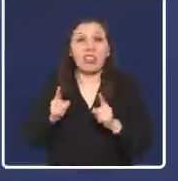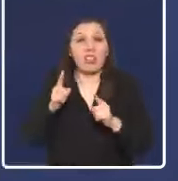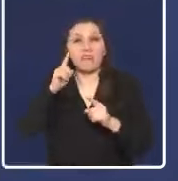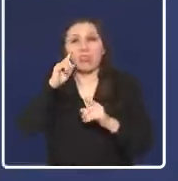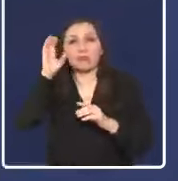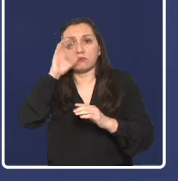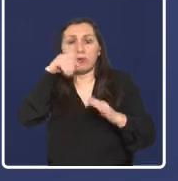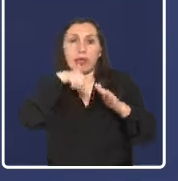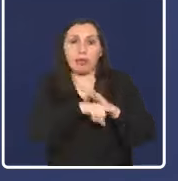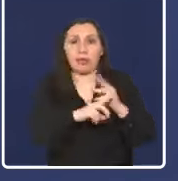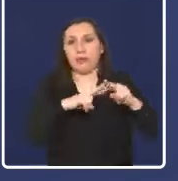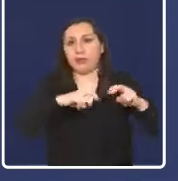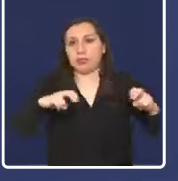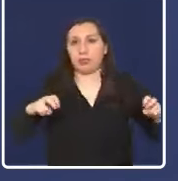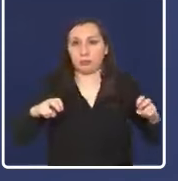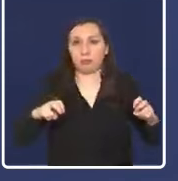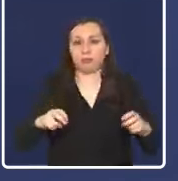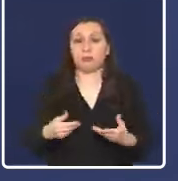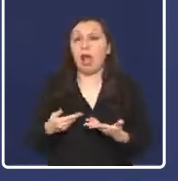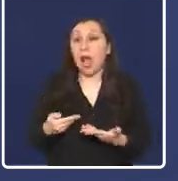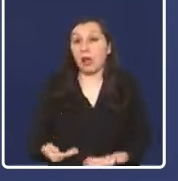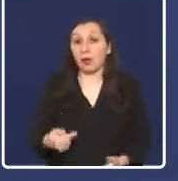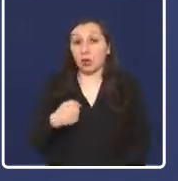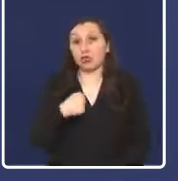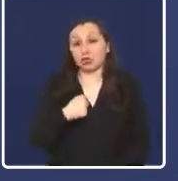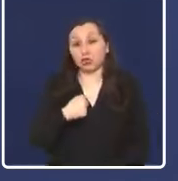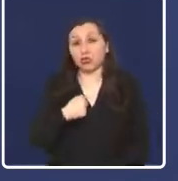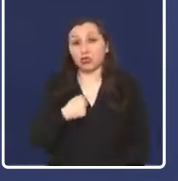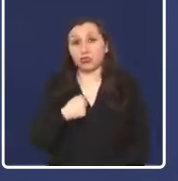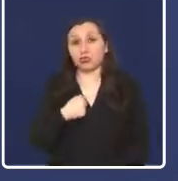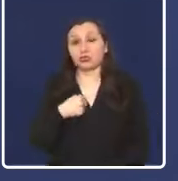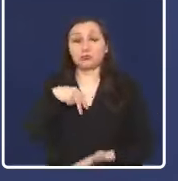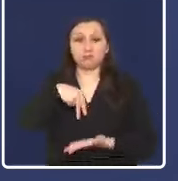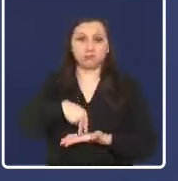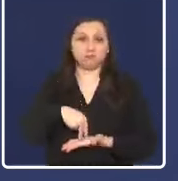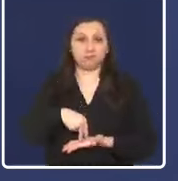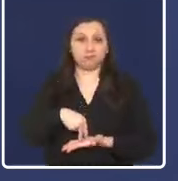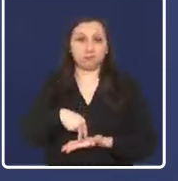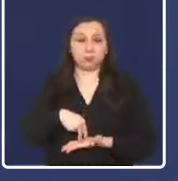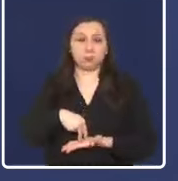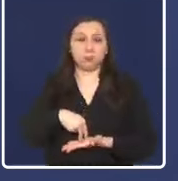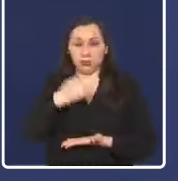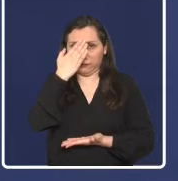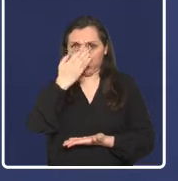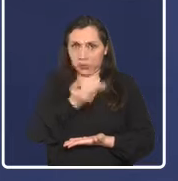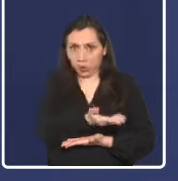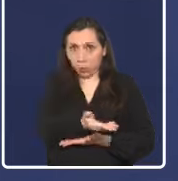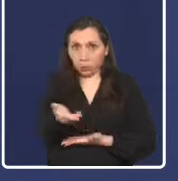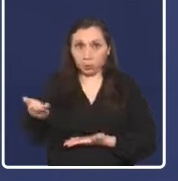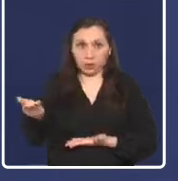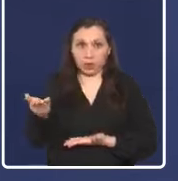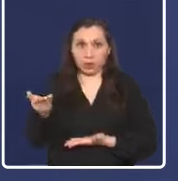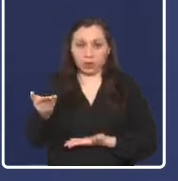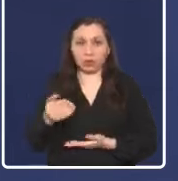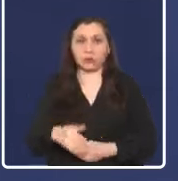la investigación. Ahora, yo me he puesto acá frente a ustedes...